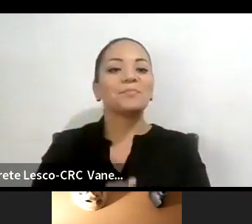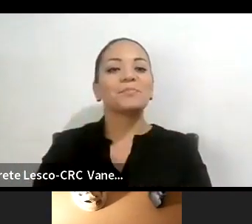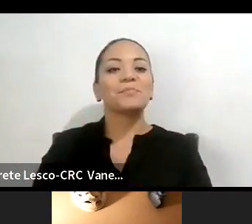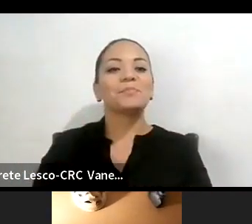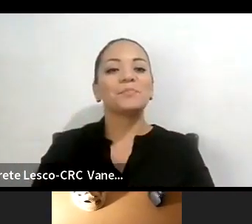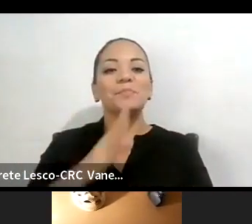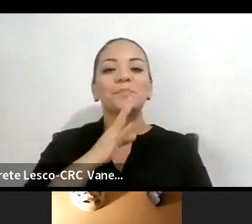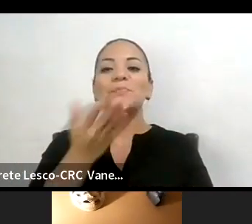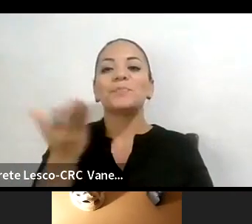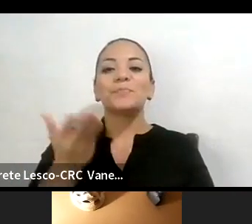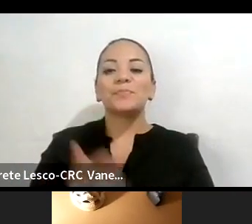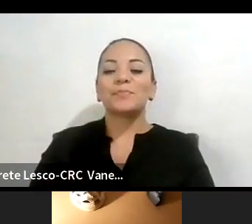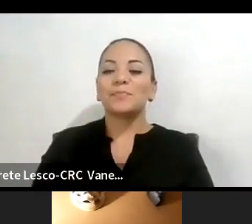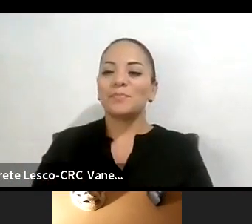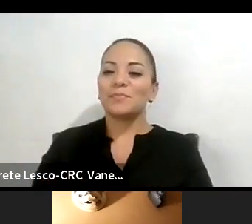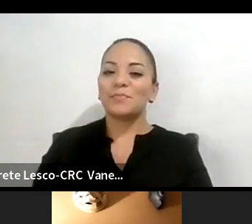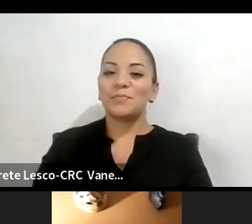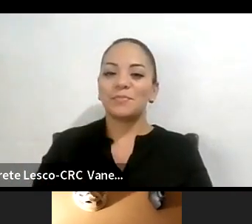palabra.